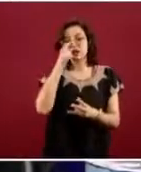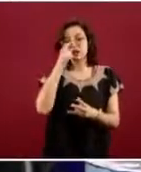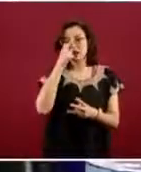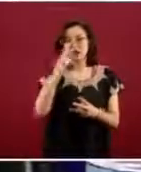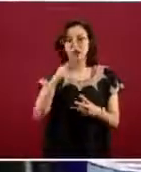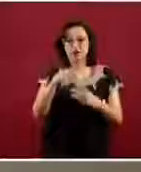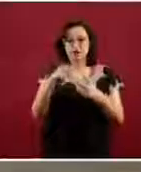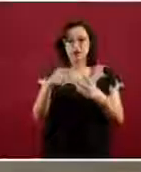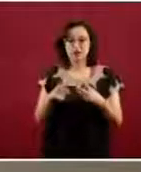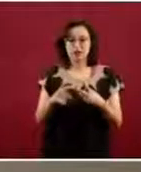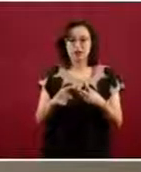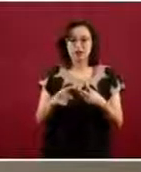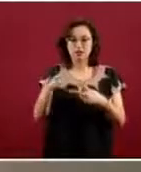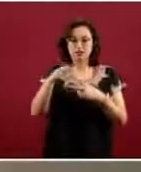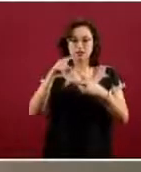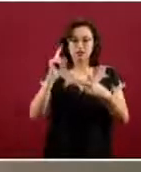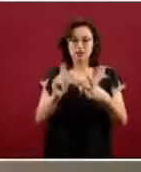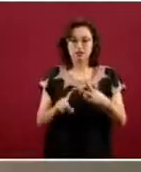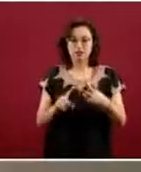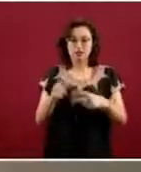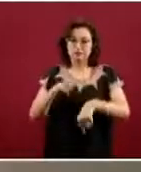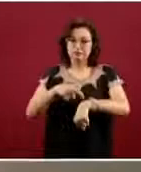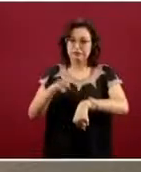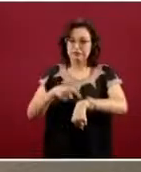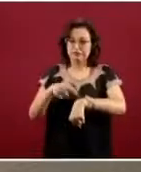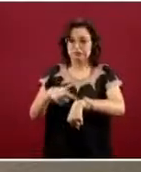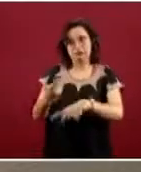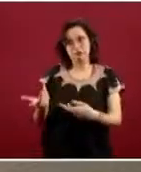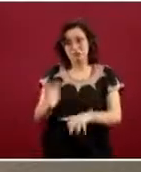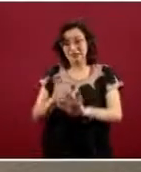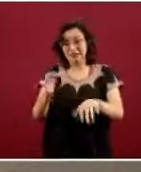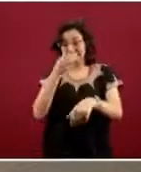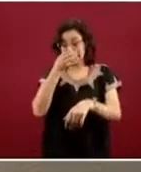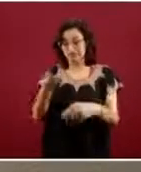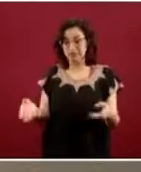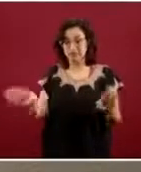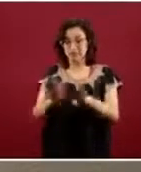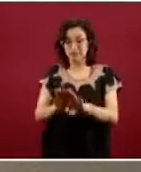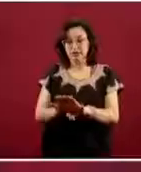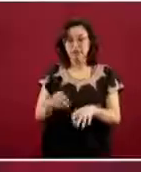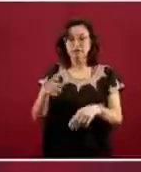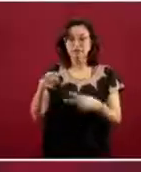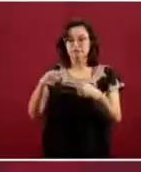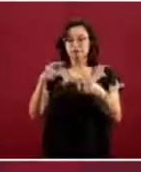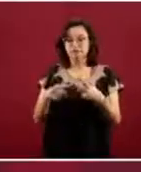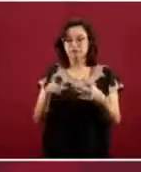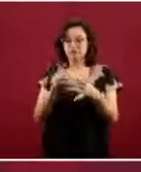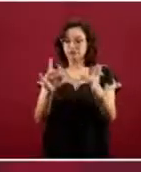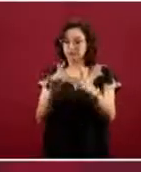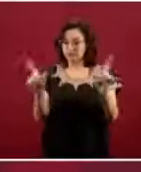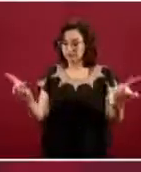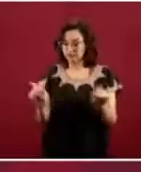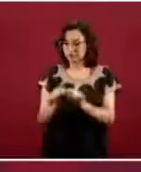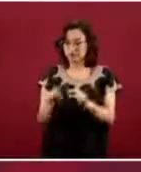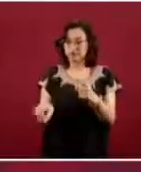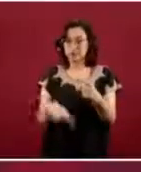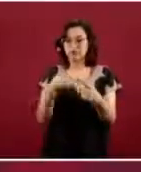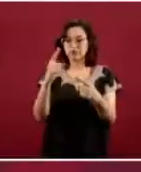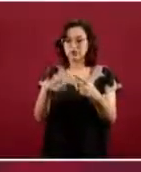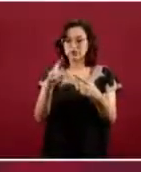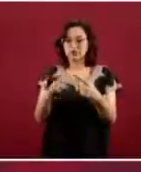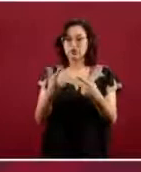ok. Entonces quedémonos en la segunda. Ahorita el doctor Svarch comenta sobre eso, que seguramente será muy puntual, sobre los